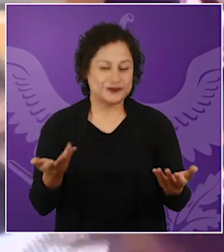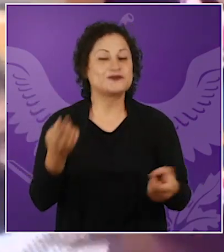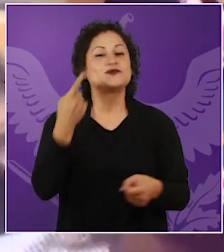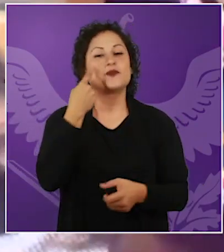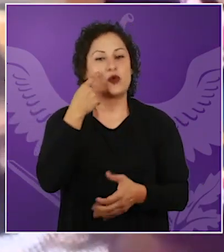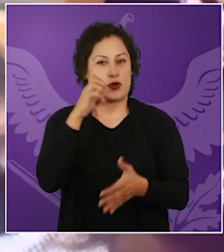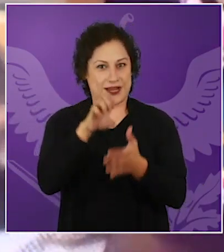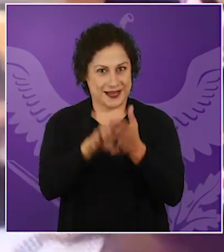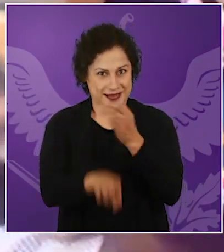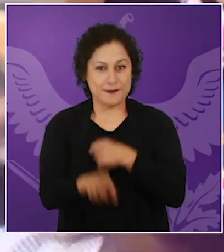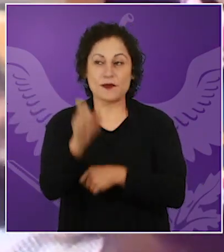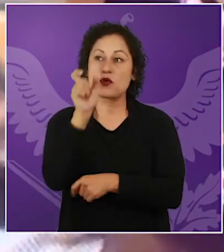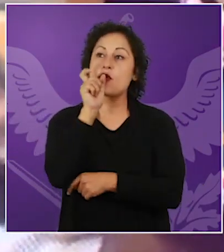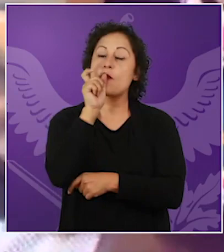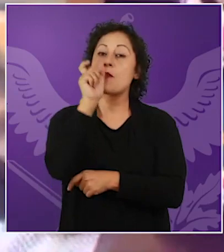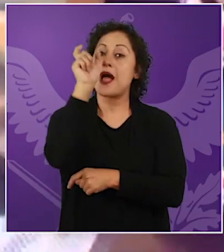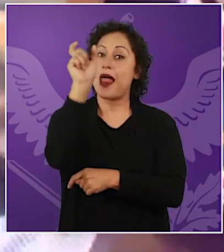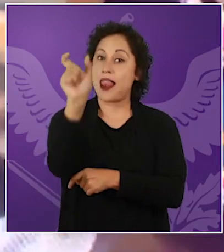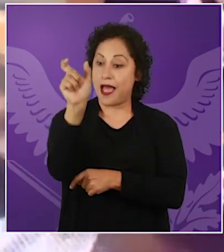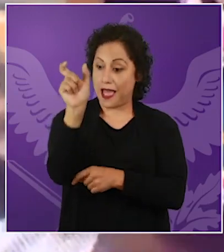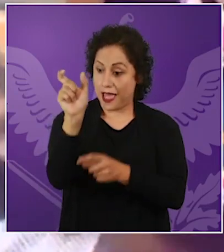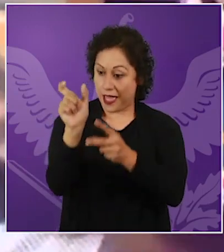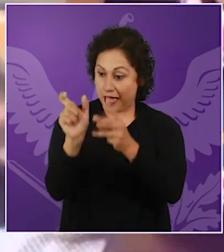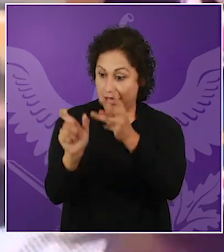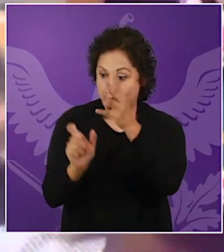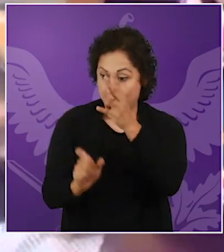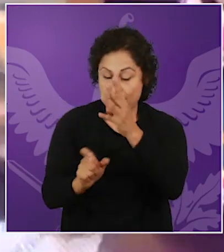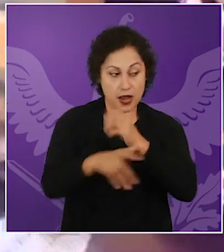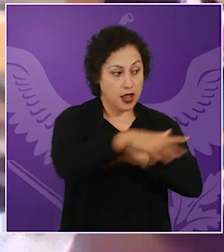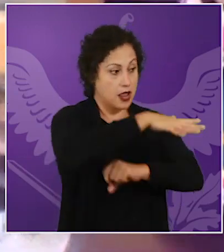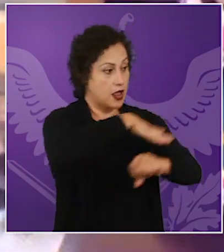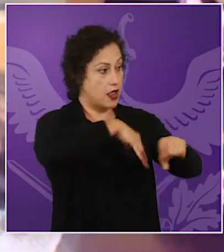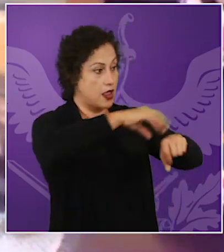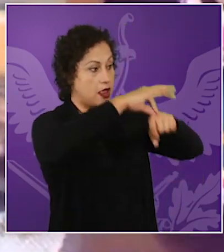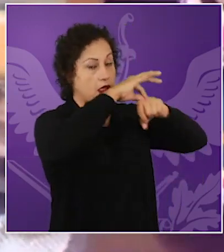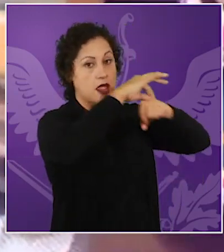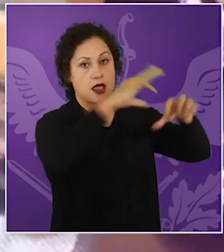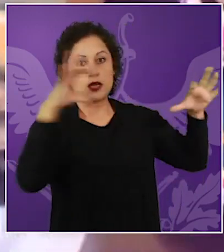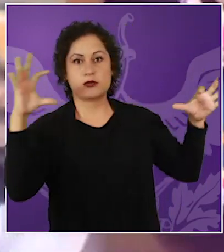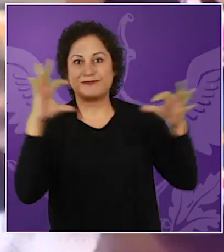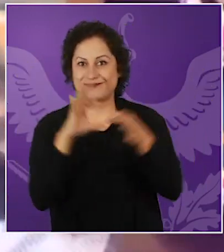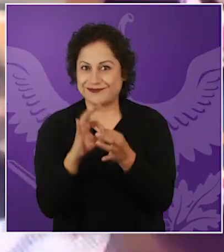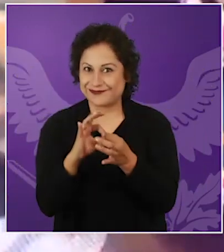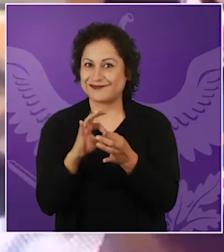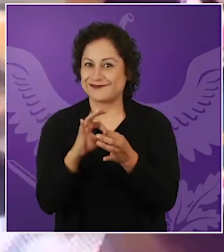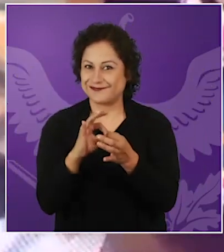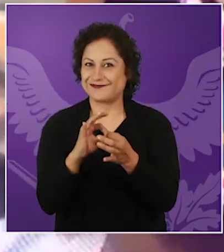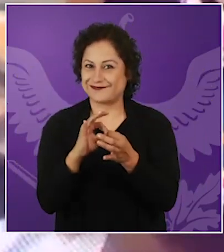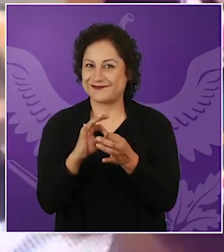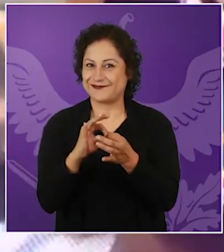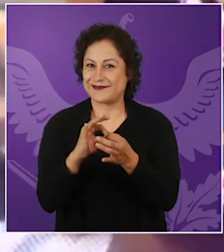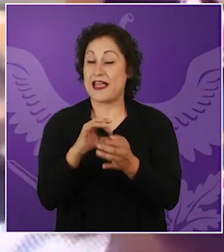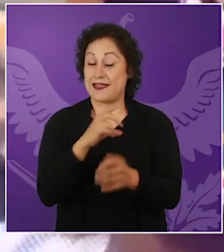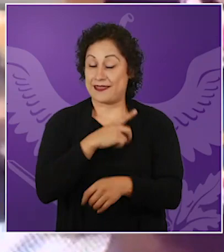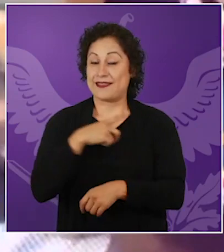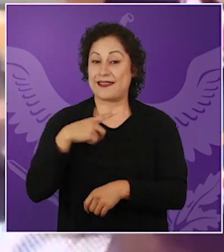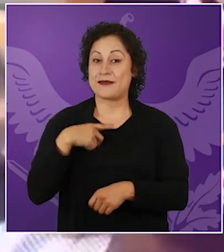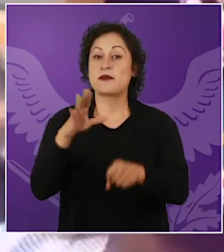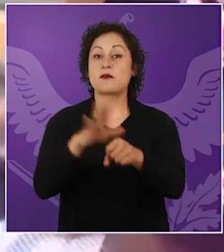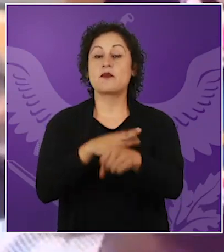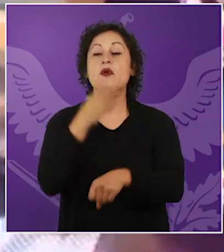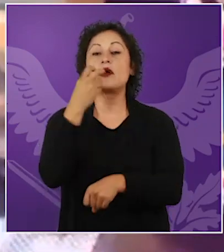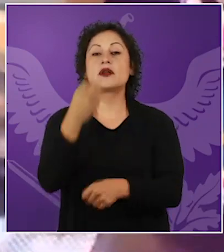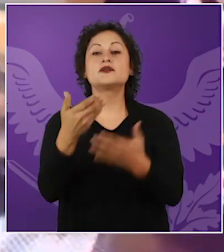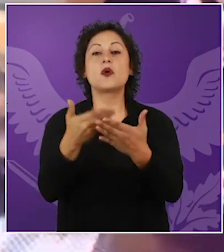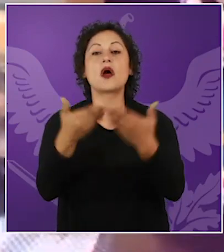decir, el lenguaje debe corresponder con la realidad. Por eso ya no hablamos del Día